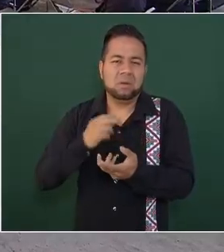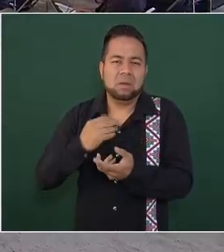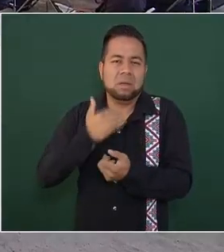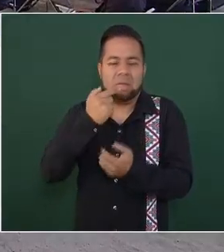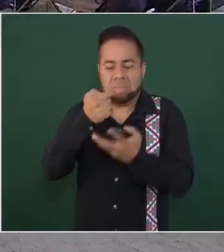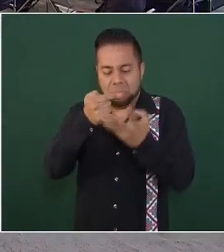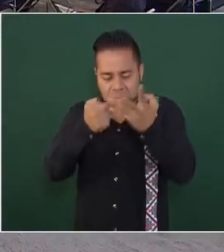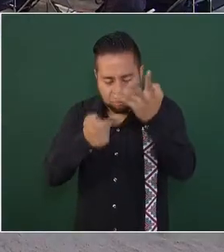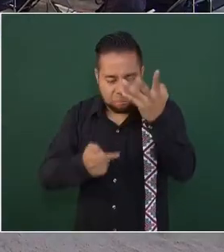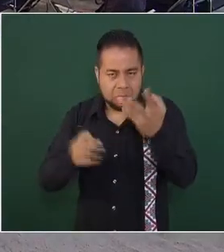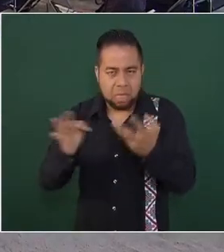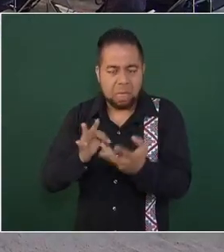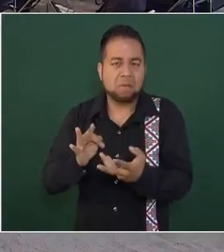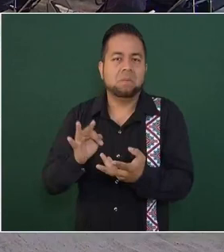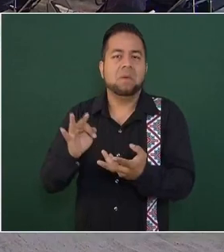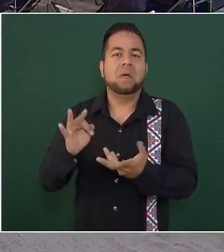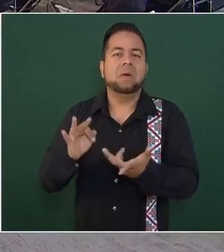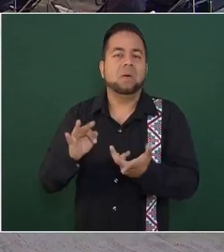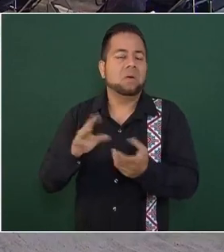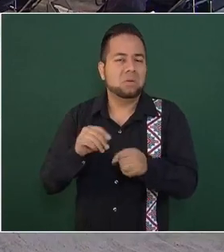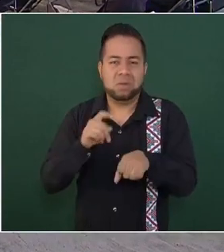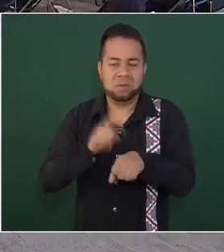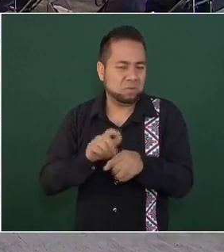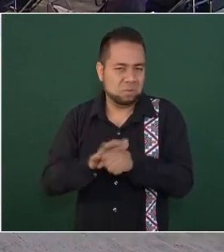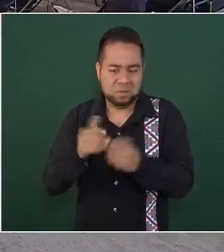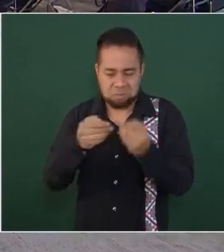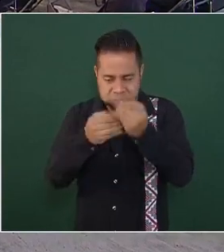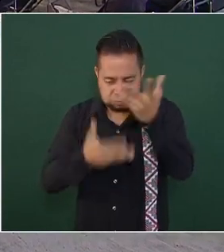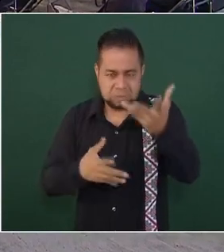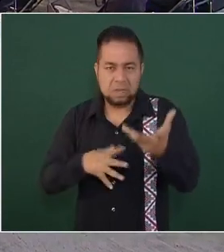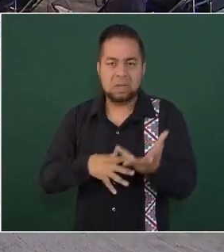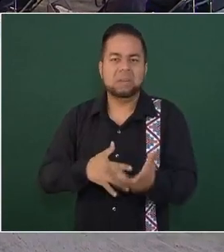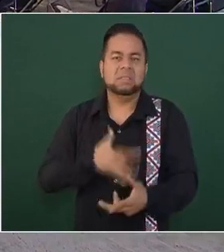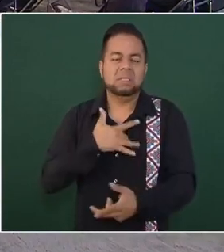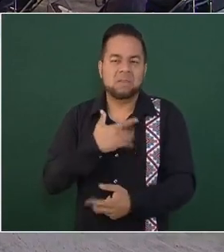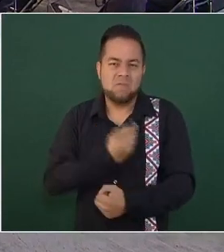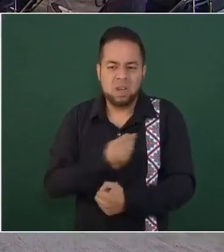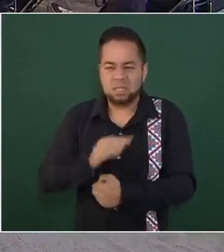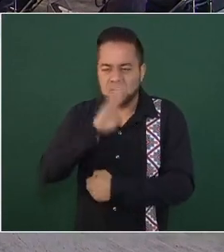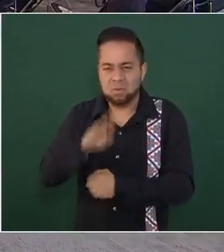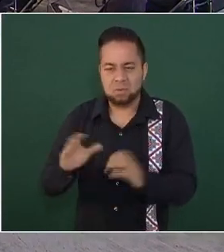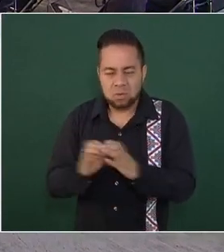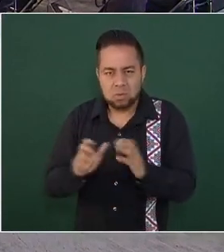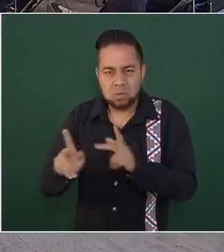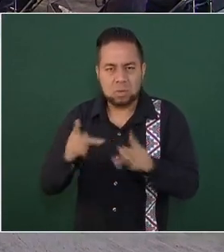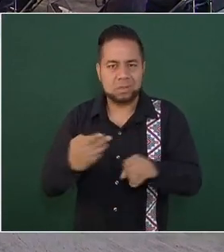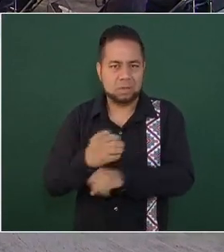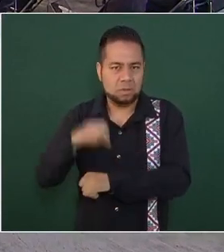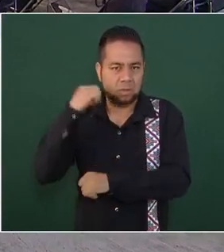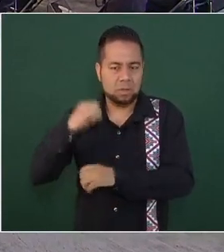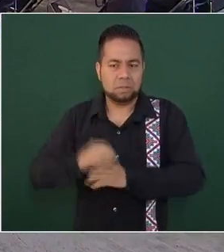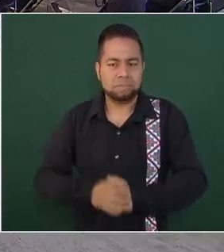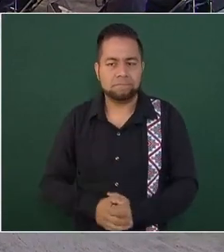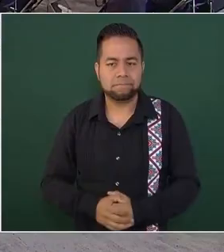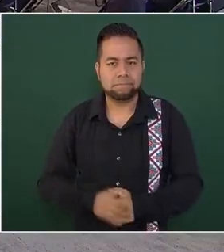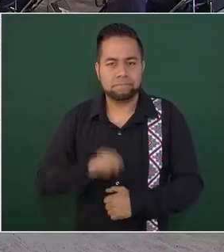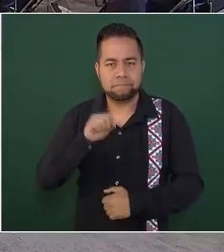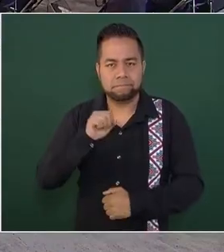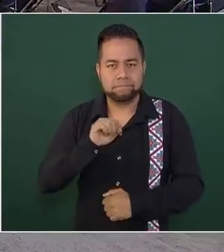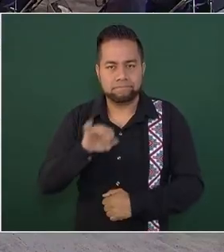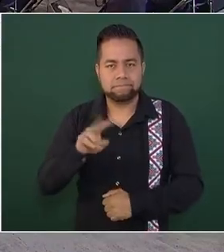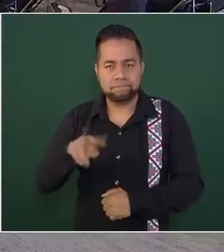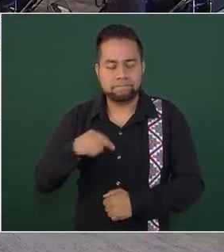terminaríamos tal vez hoy pero pues siguen causando dolor y muerte a muchas comunidades del estado de Oaxaca sí estamos muy